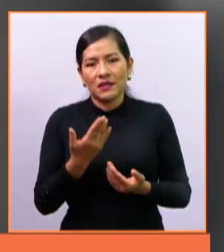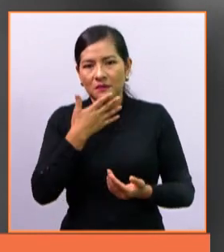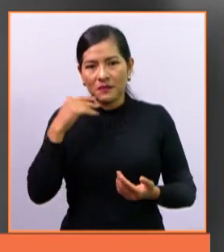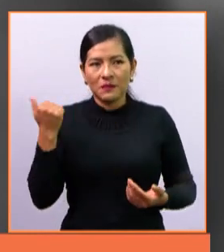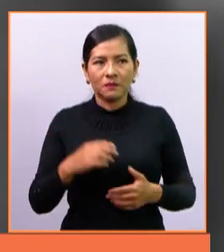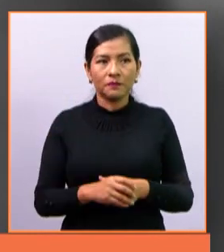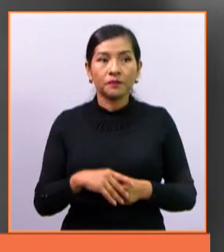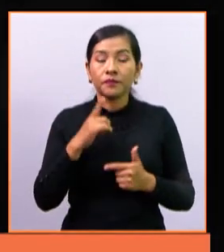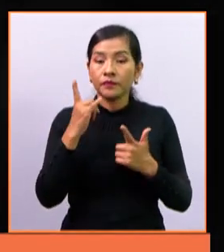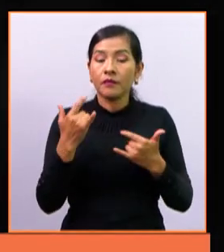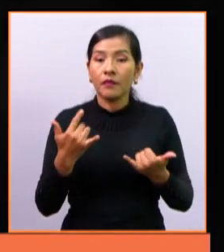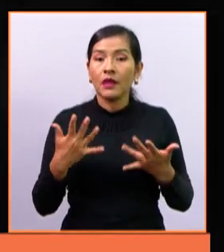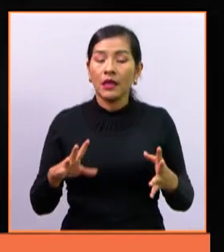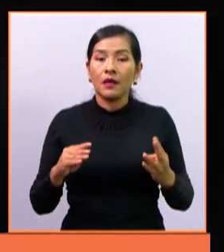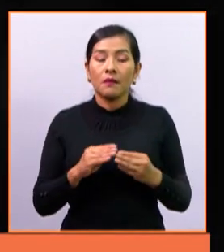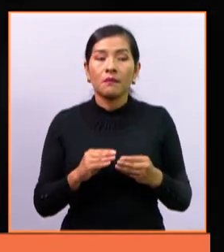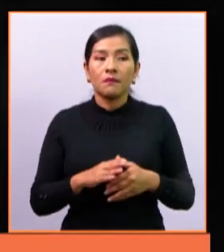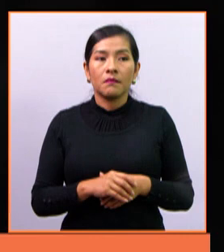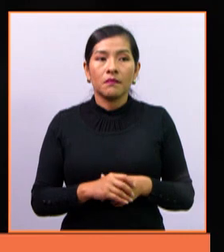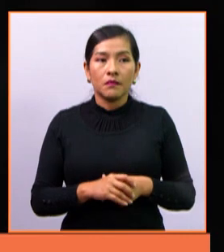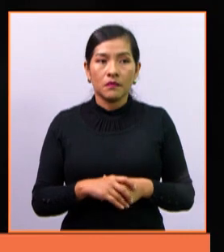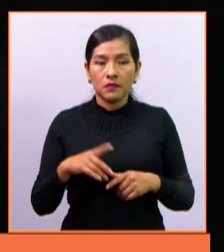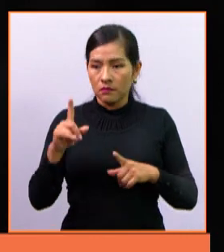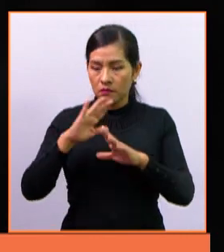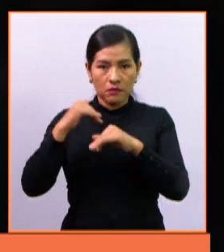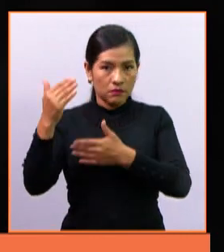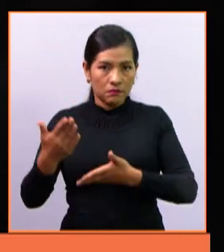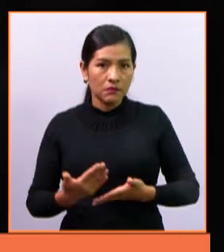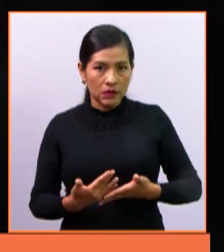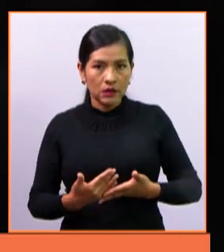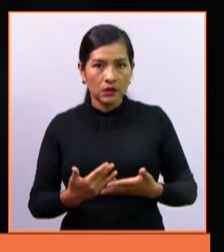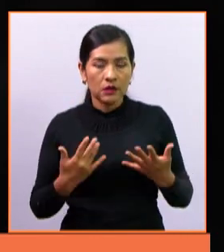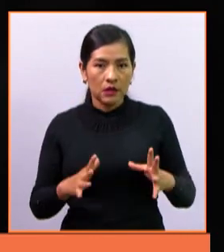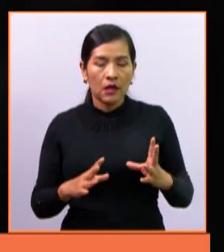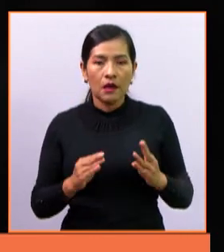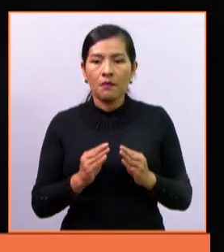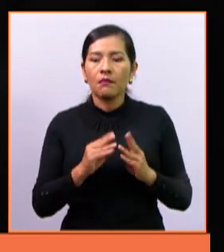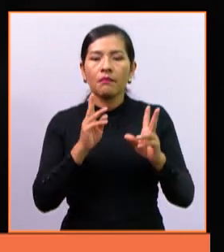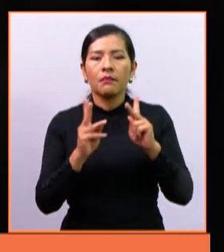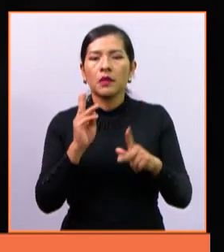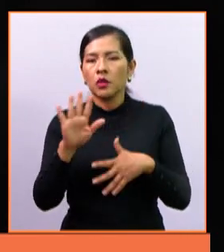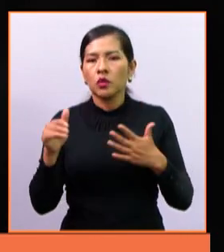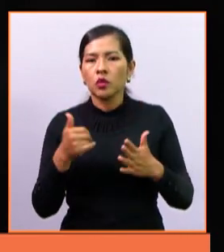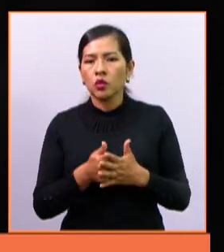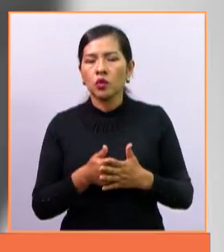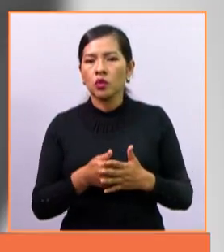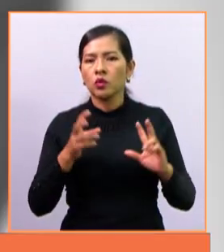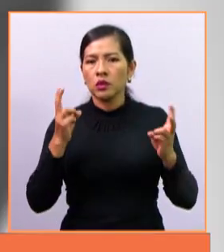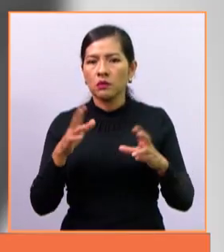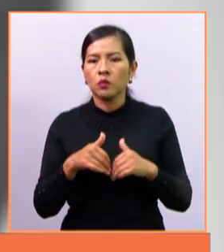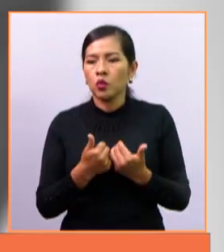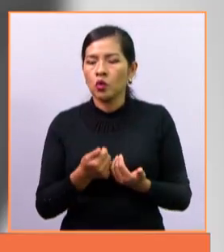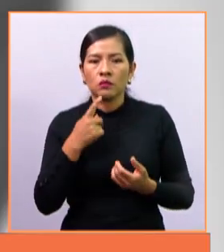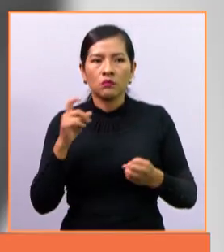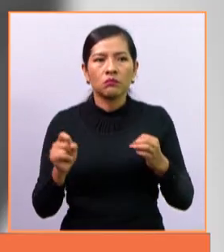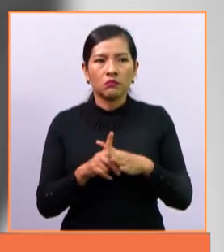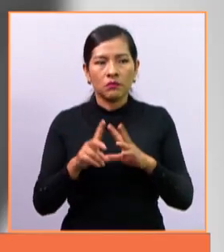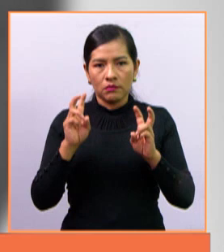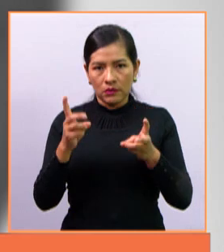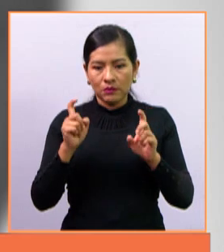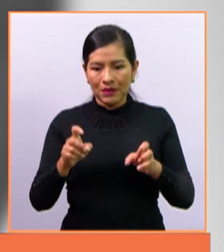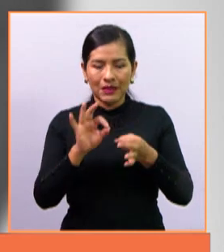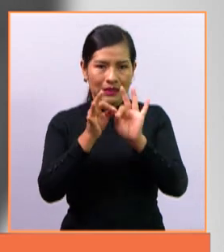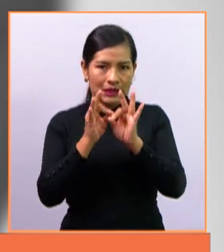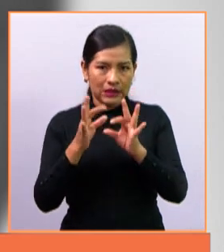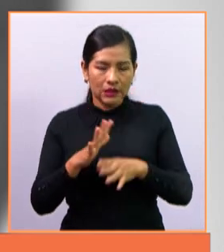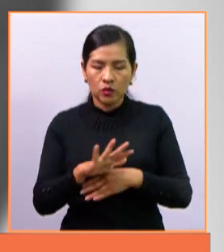ella le han invitado a la Universidad de Olympic en College en Seattle a que diseñe el programa